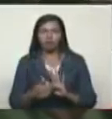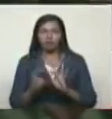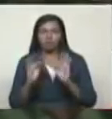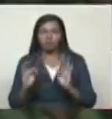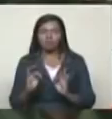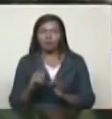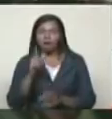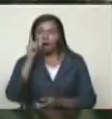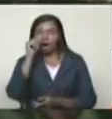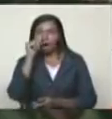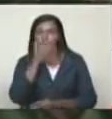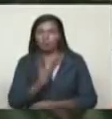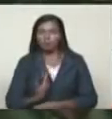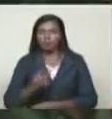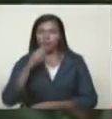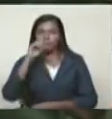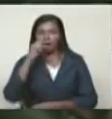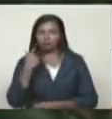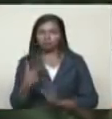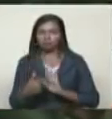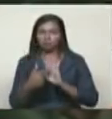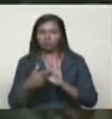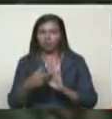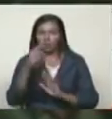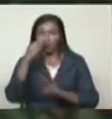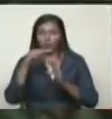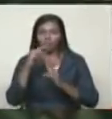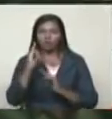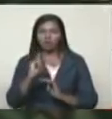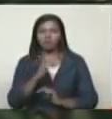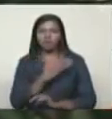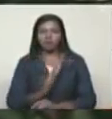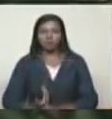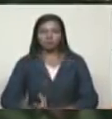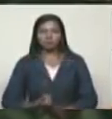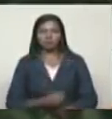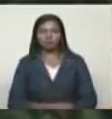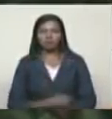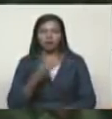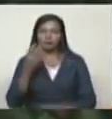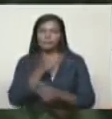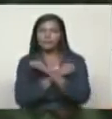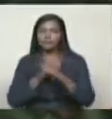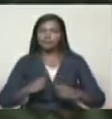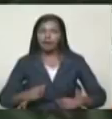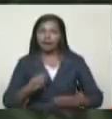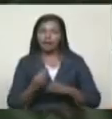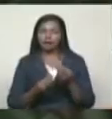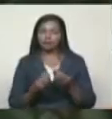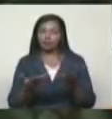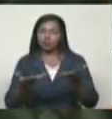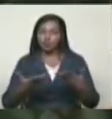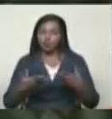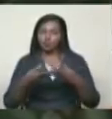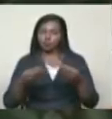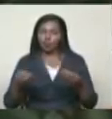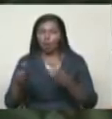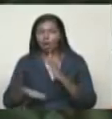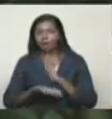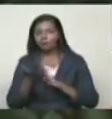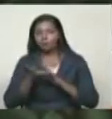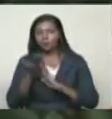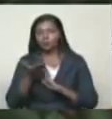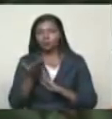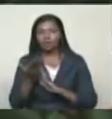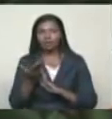su comandante en jefe que realizan los representantes efectivos militares, quienes hoy reciben estas importantes